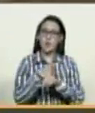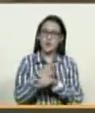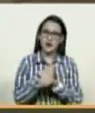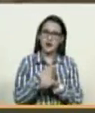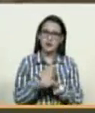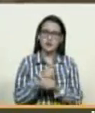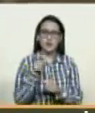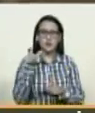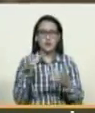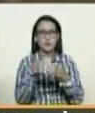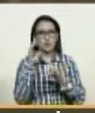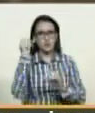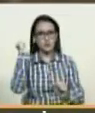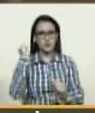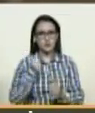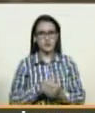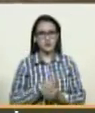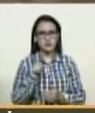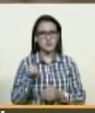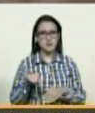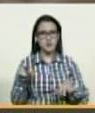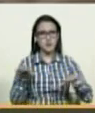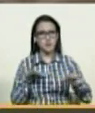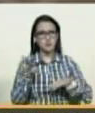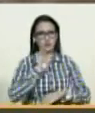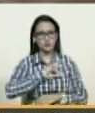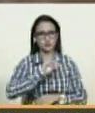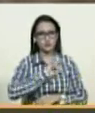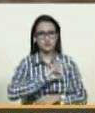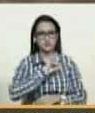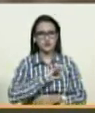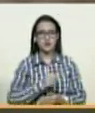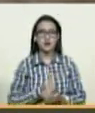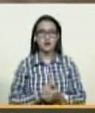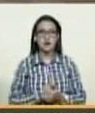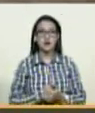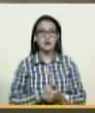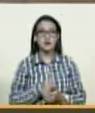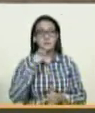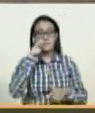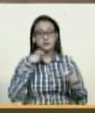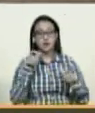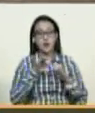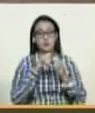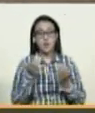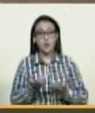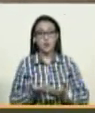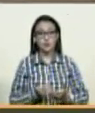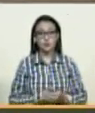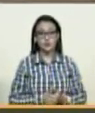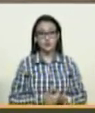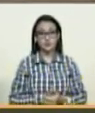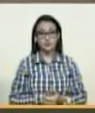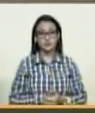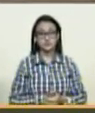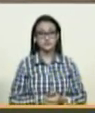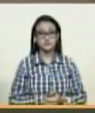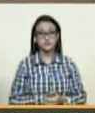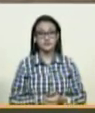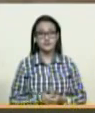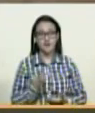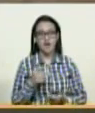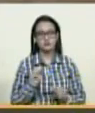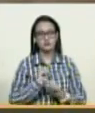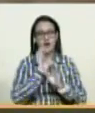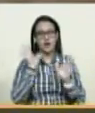diplomáticas y también de movimientos sociales de personalidades del mundo yo creo que había mucha claridad